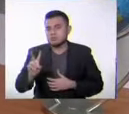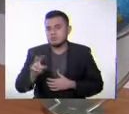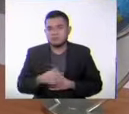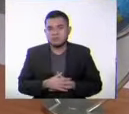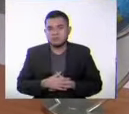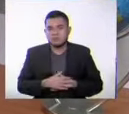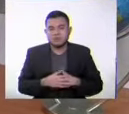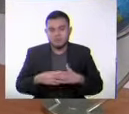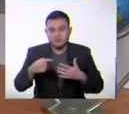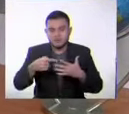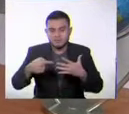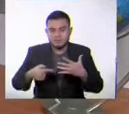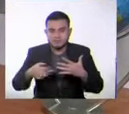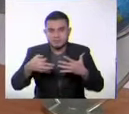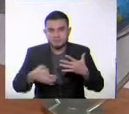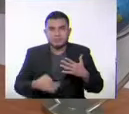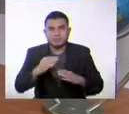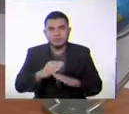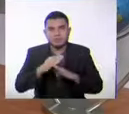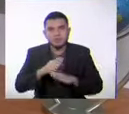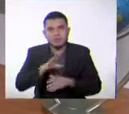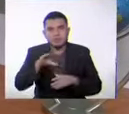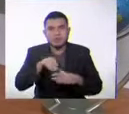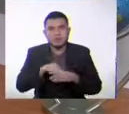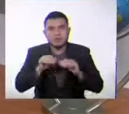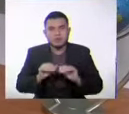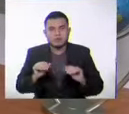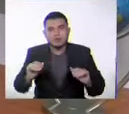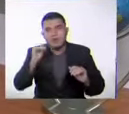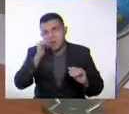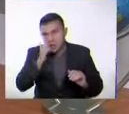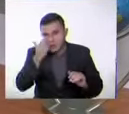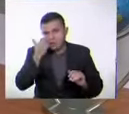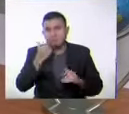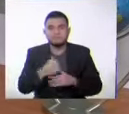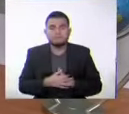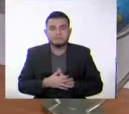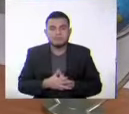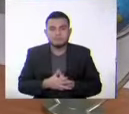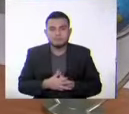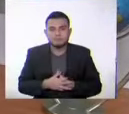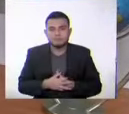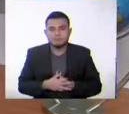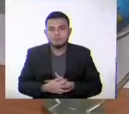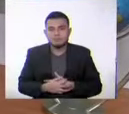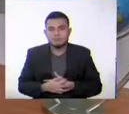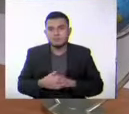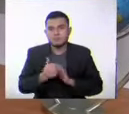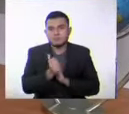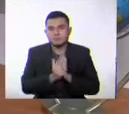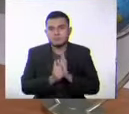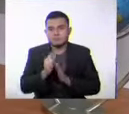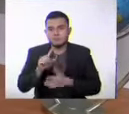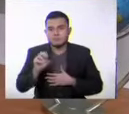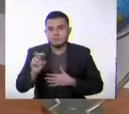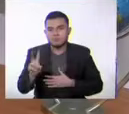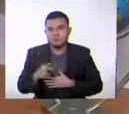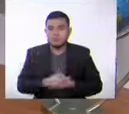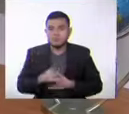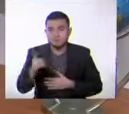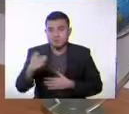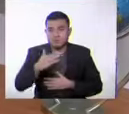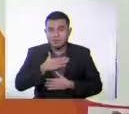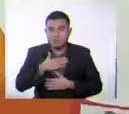la LEPINA, de la Ley de Protección Integral para la Niñez y la Adolescencia. Artículo 102. Artículo 102. Entonces, ¿tú me ayudas?